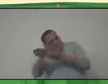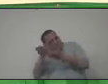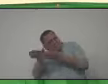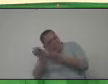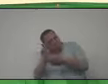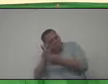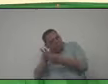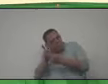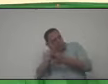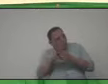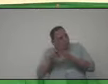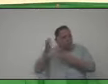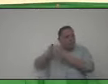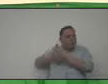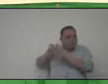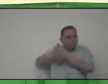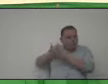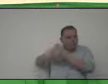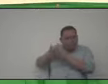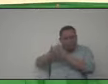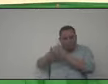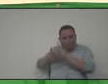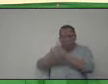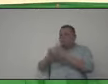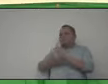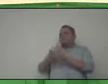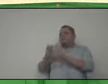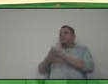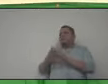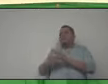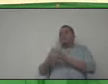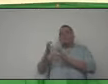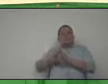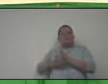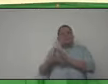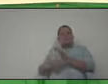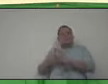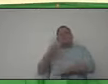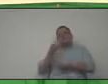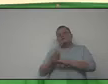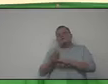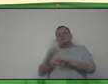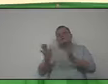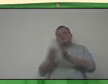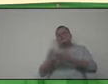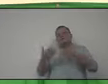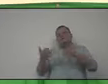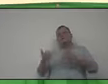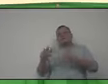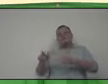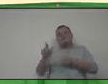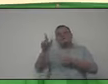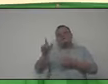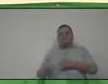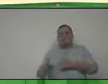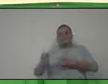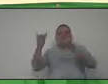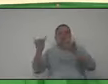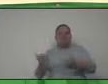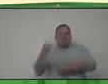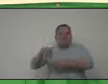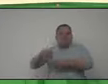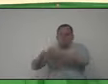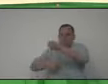nuevamente valorándolos y colocando un diagnóstico real de lo que tenía nuestro paciente. Este año,